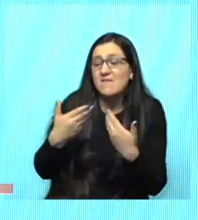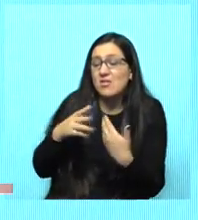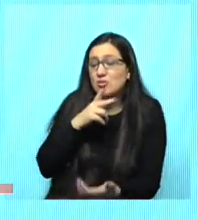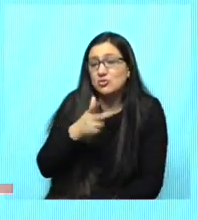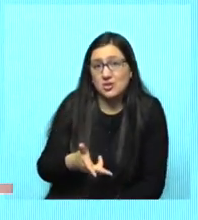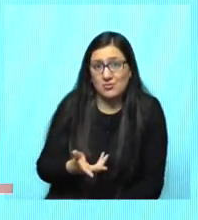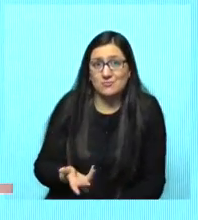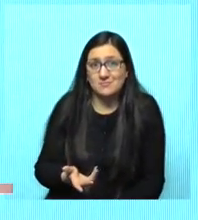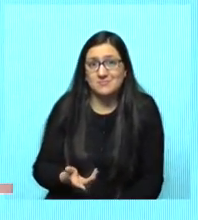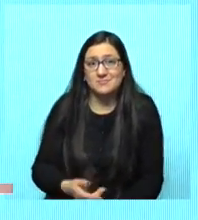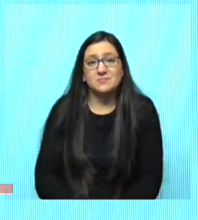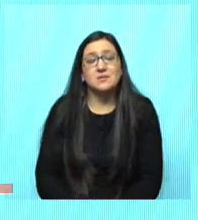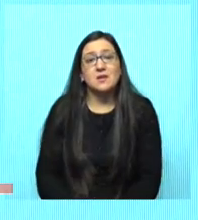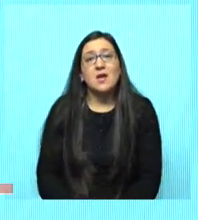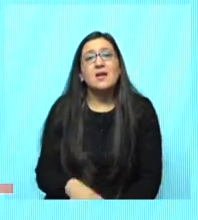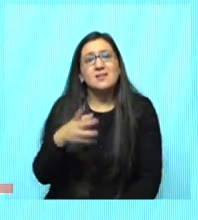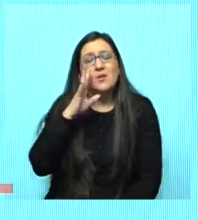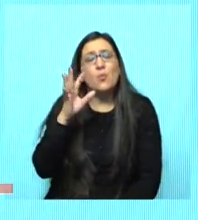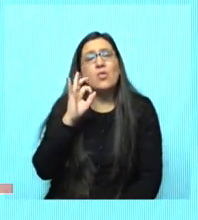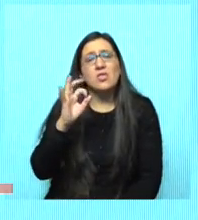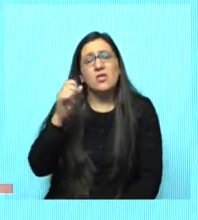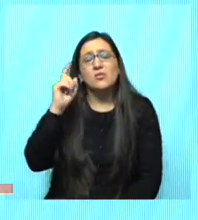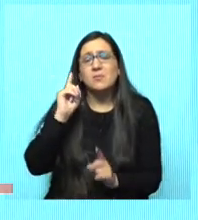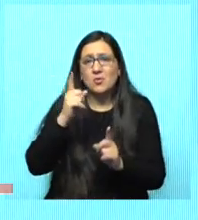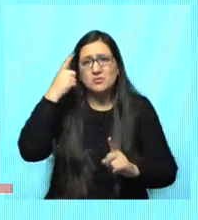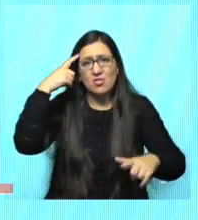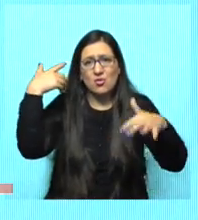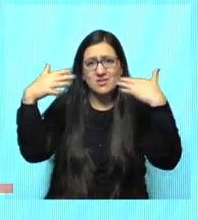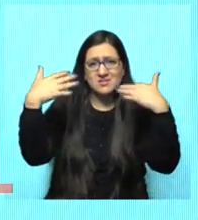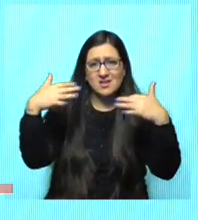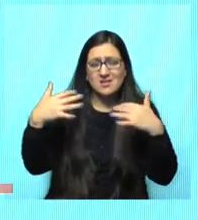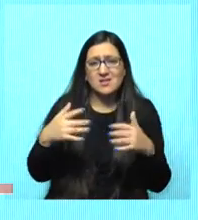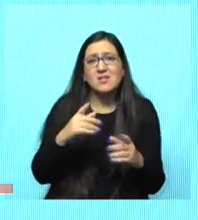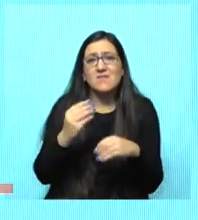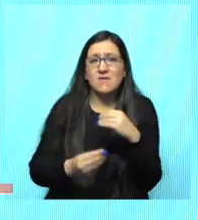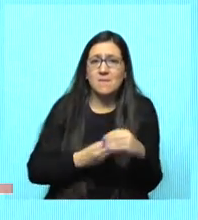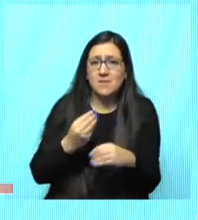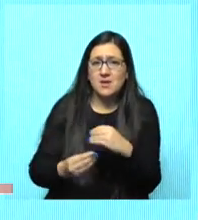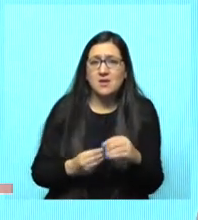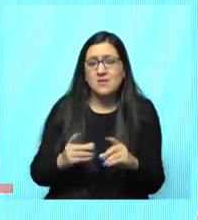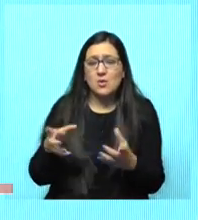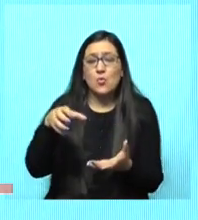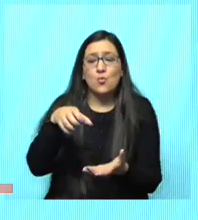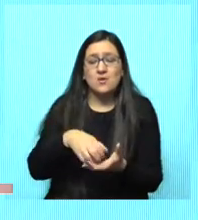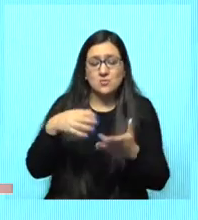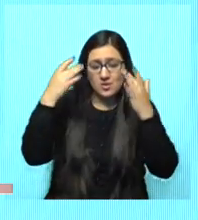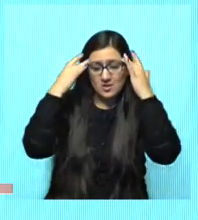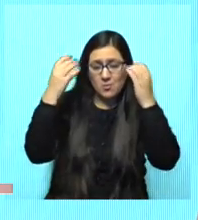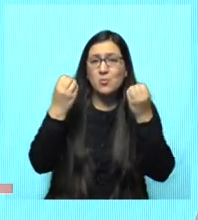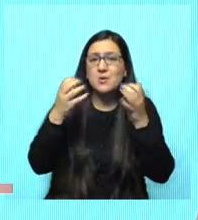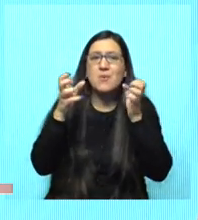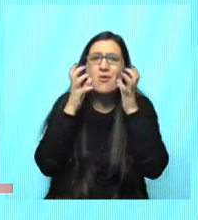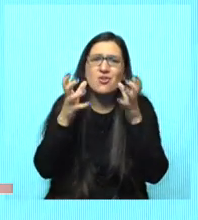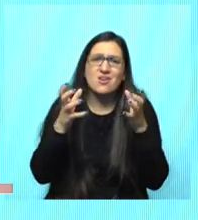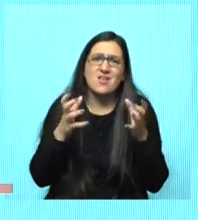adolescentes también, en realidad, hoy en día hay que tener mucho cuidado y generar mucha prevención también desde las familias y los centros educativos por los riesgos que